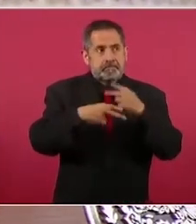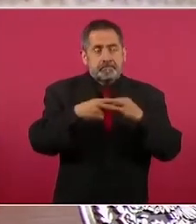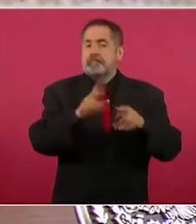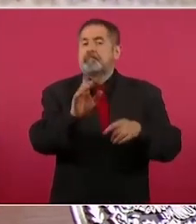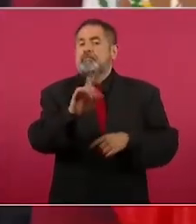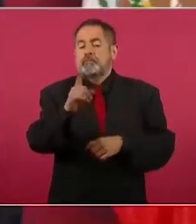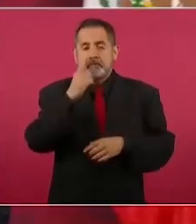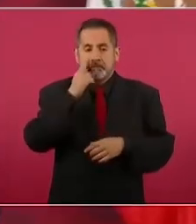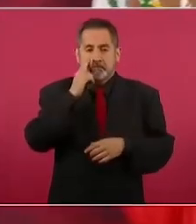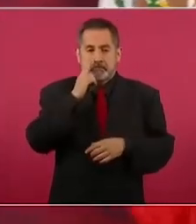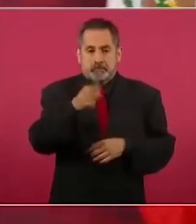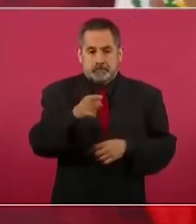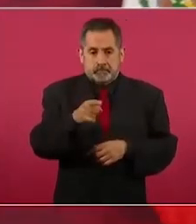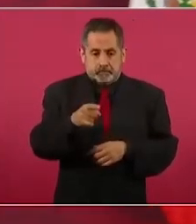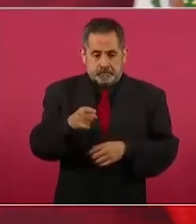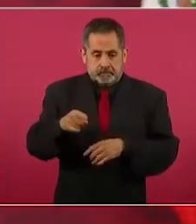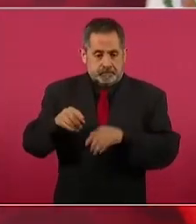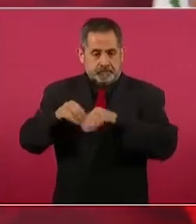no la aplican